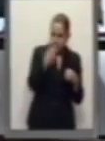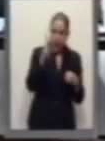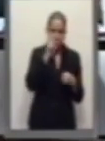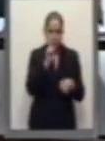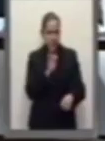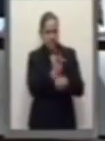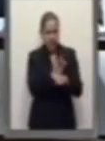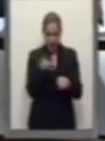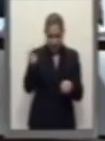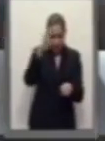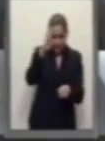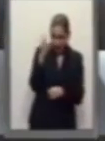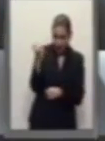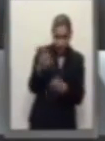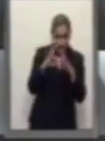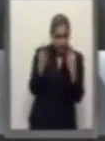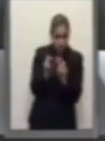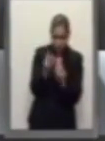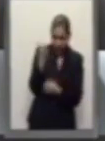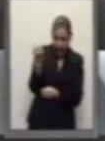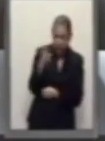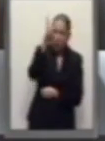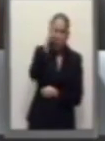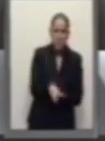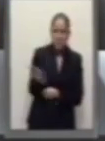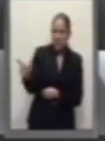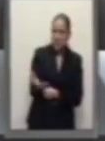hombre que piensa de esa manera, una bestia.